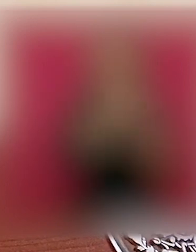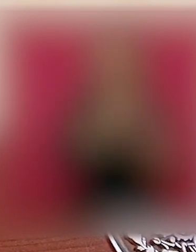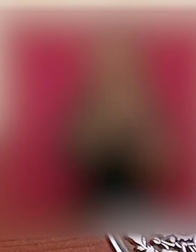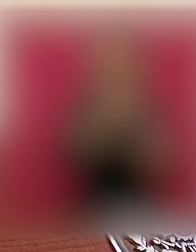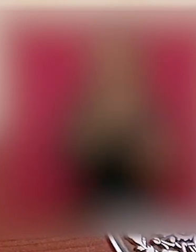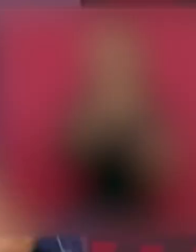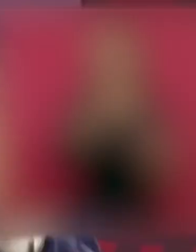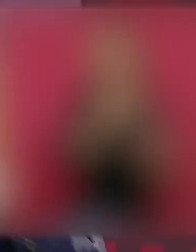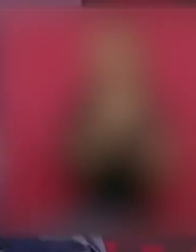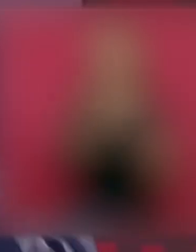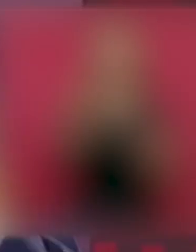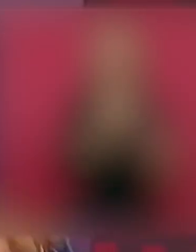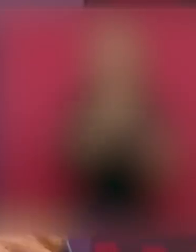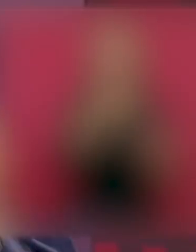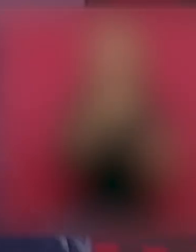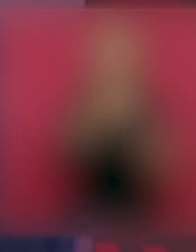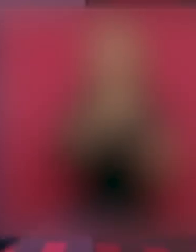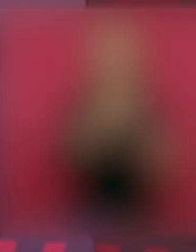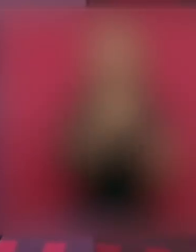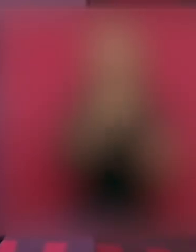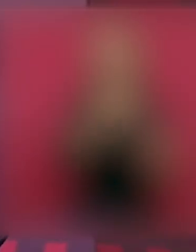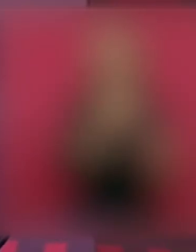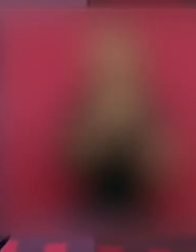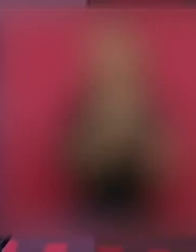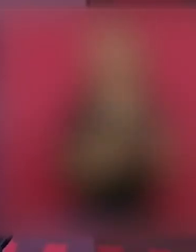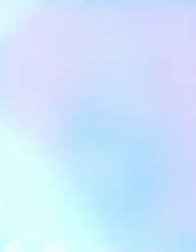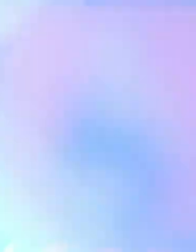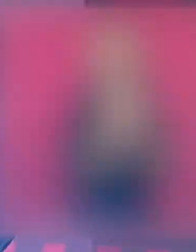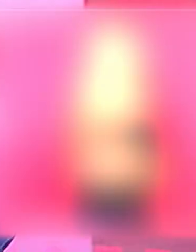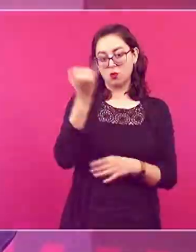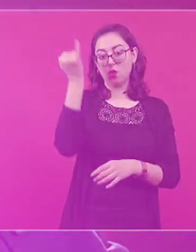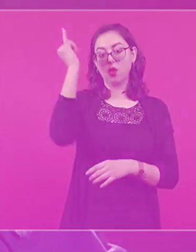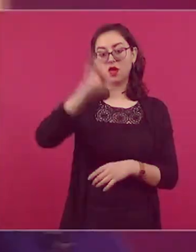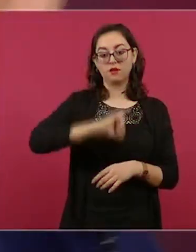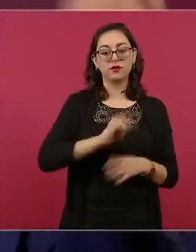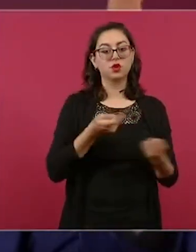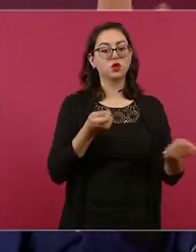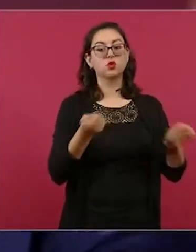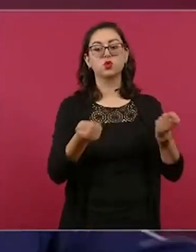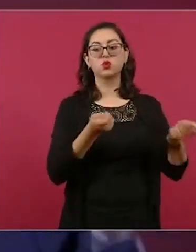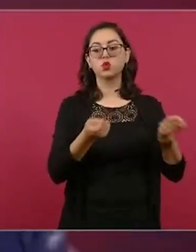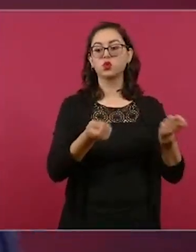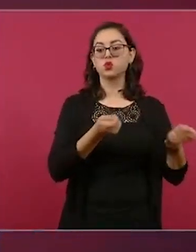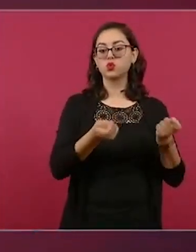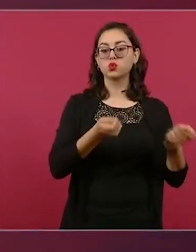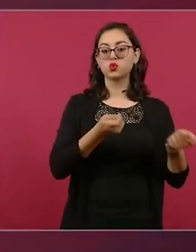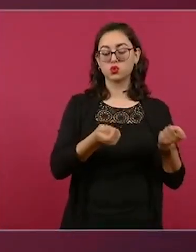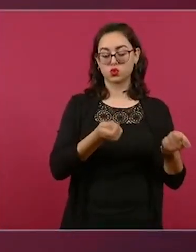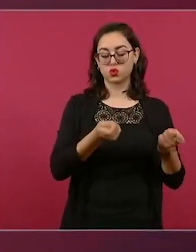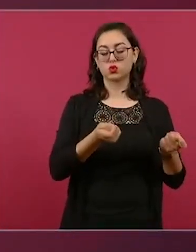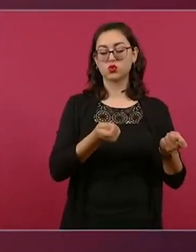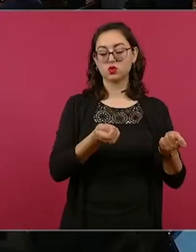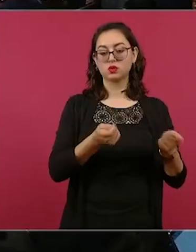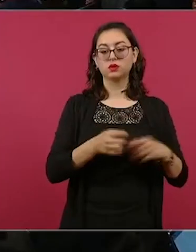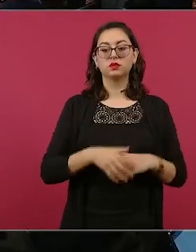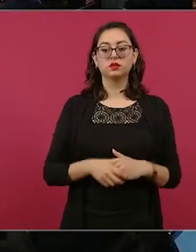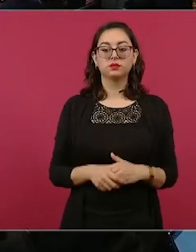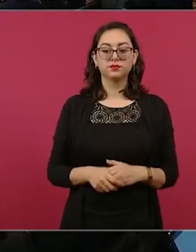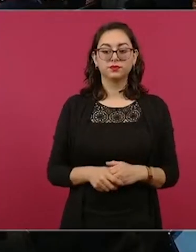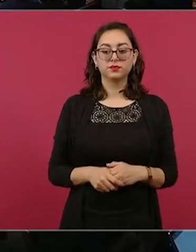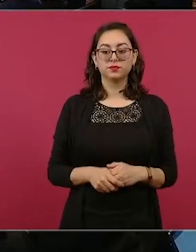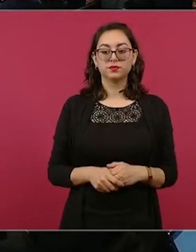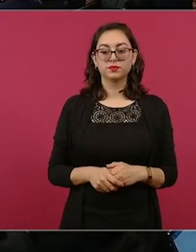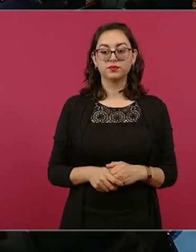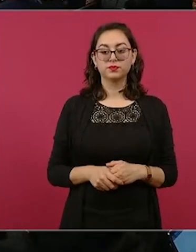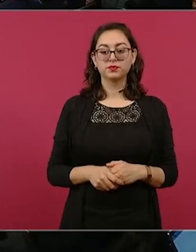a la oposición de cara a la carrera presidencial en 2024. Le echan la culpa al presidente